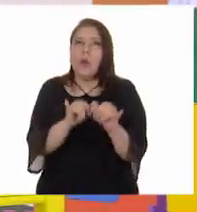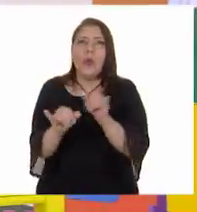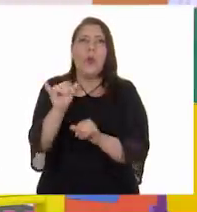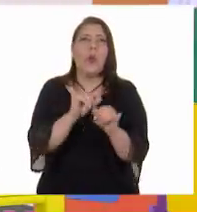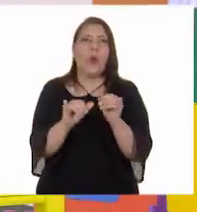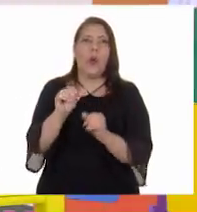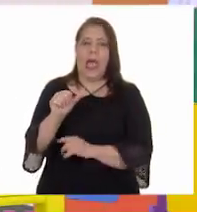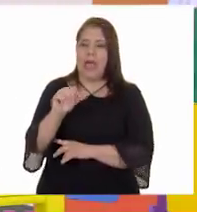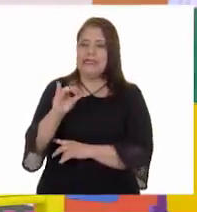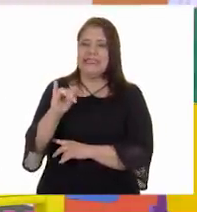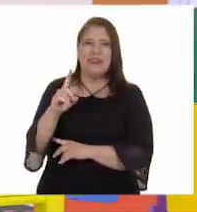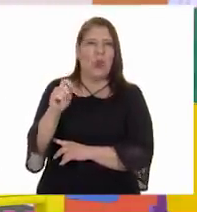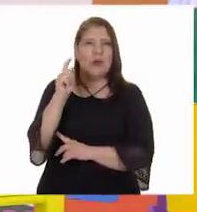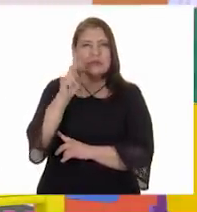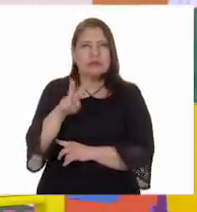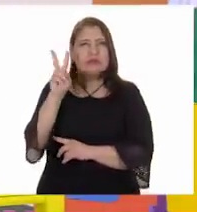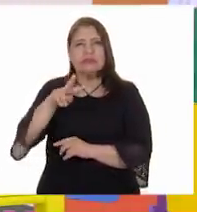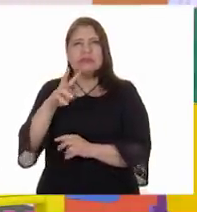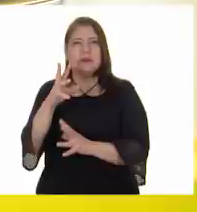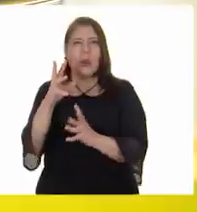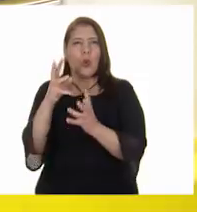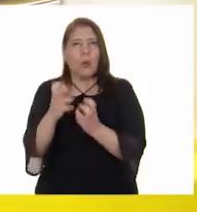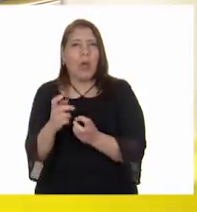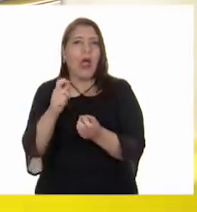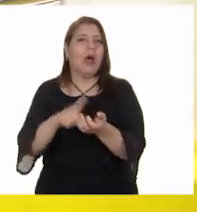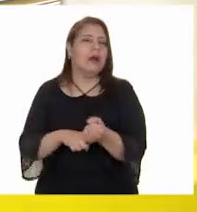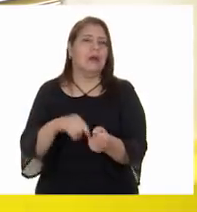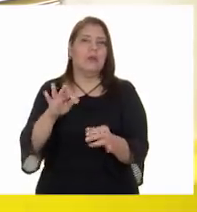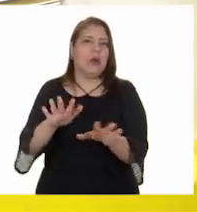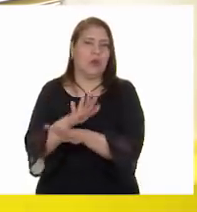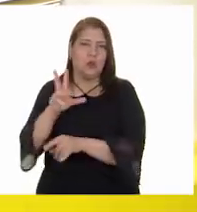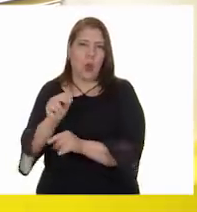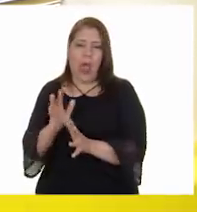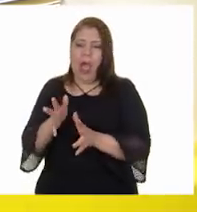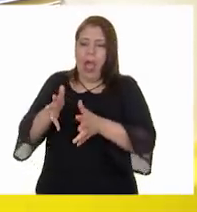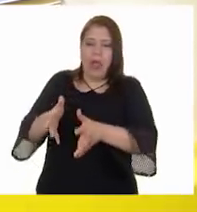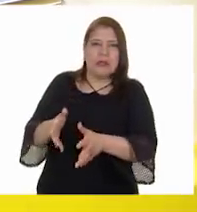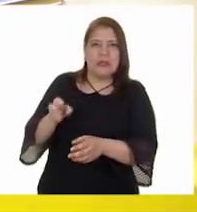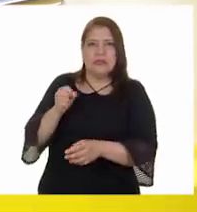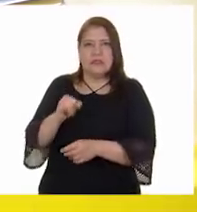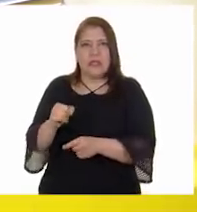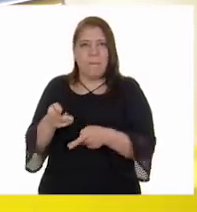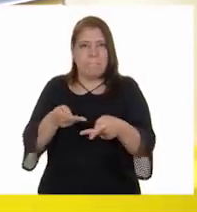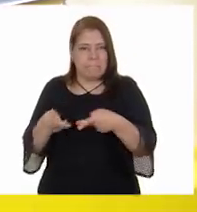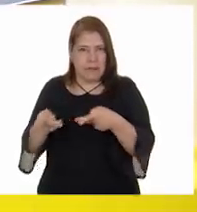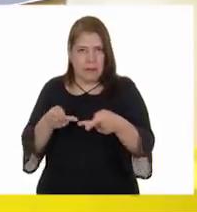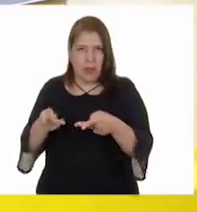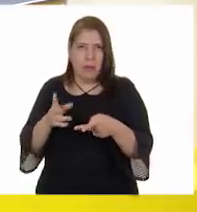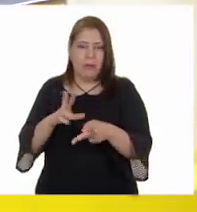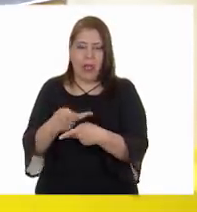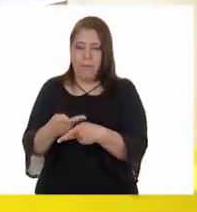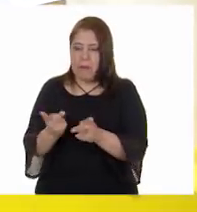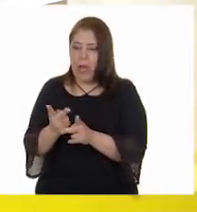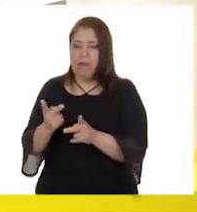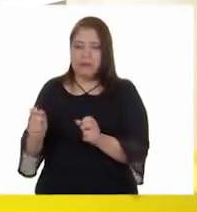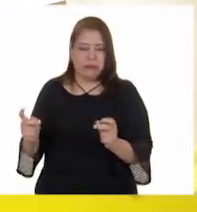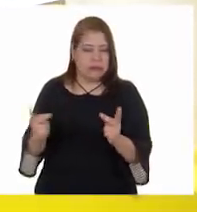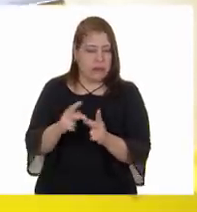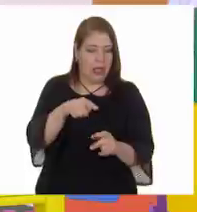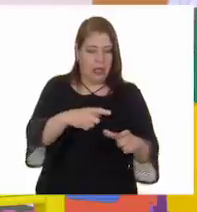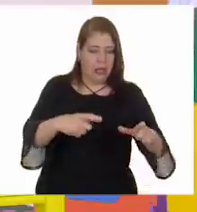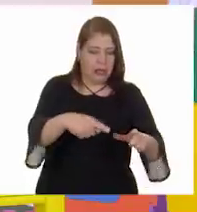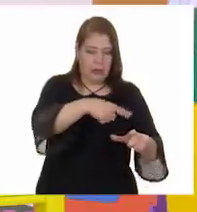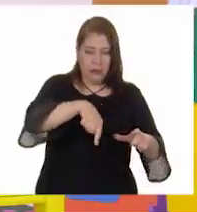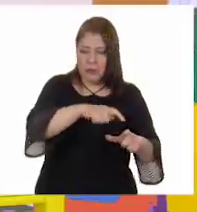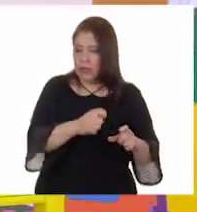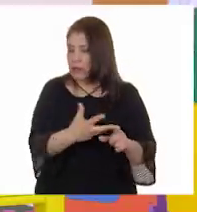modifica nuestras mezclas y hace que se vean tal cual cuando las preparamos en nuestro godete o en nuestro plato. Se ven igual que en nuestro papel